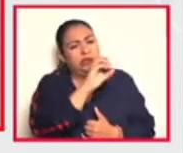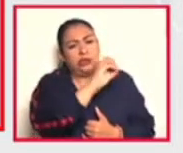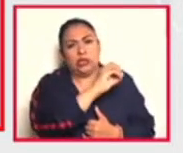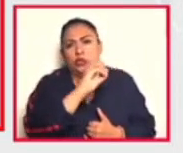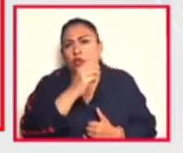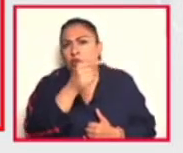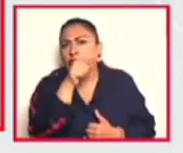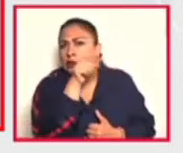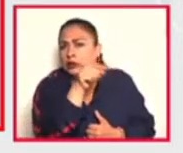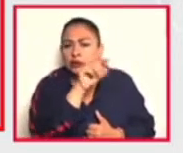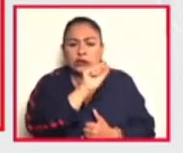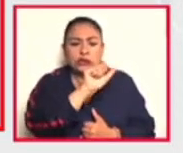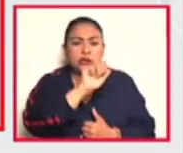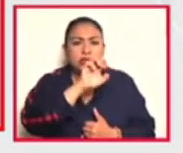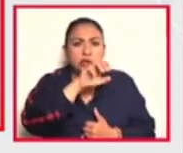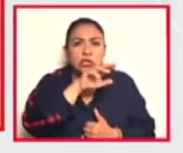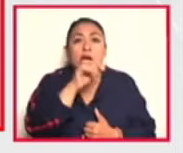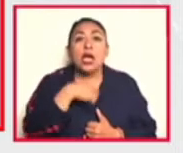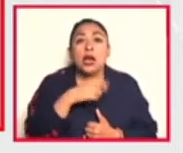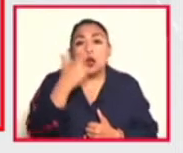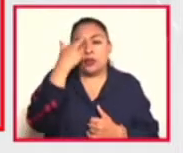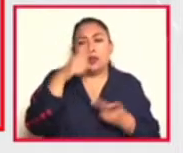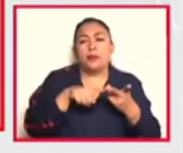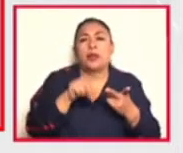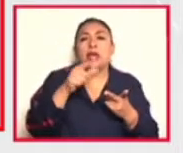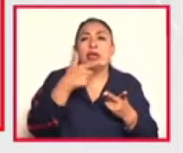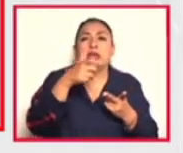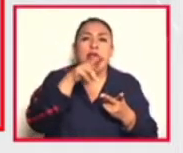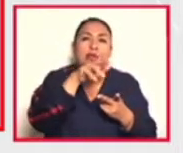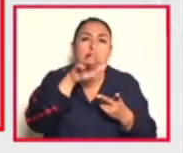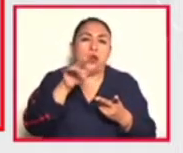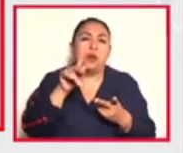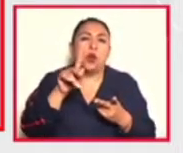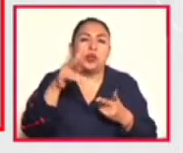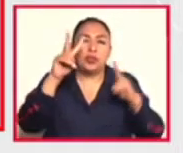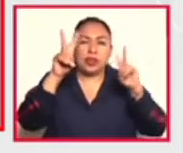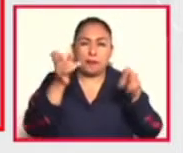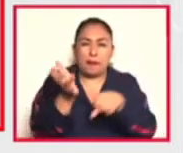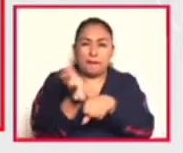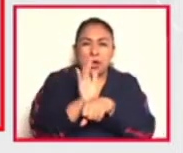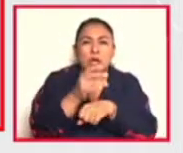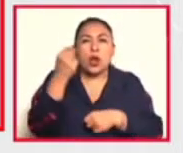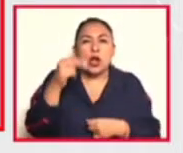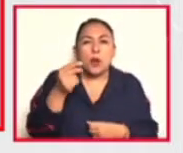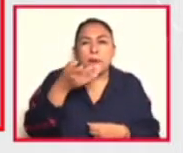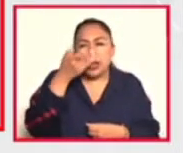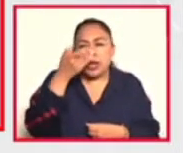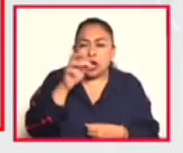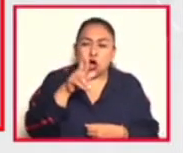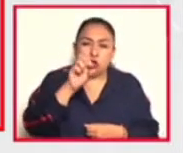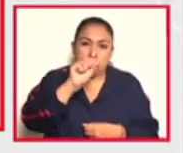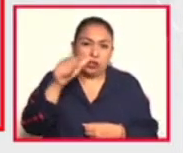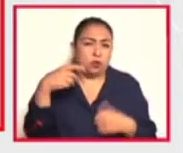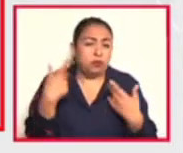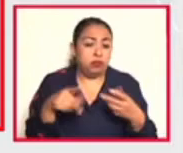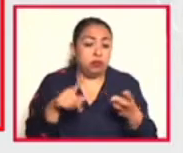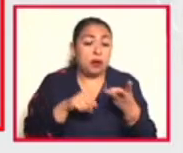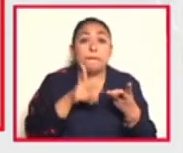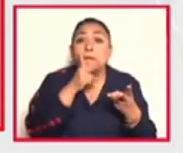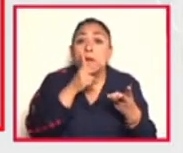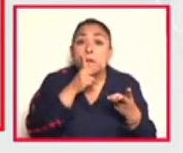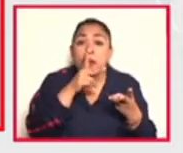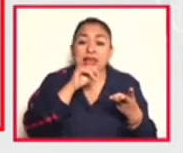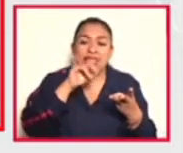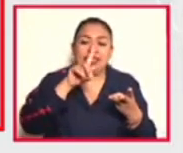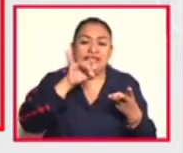cómo olvidarlo su papel de Guillermo de Baxbury en El Nombre de la Rosa, extraordinario personaje, el papá de Indiana Jones en La Última